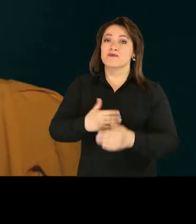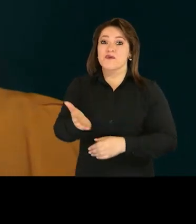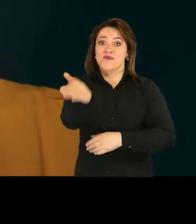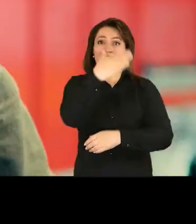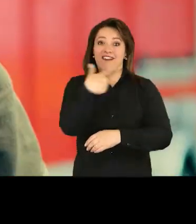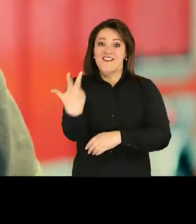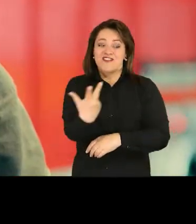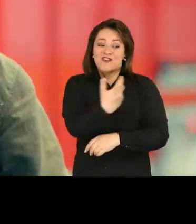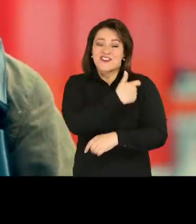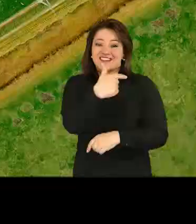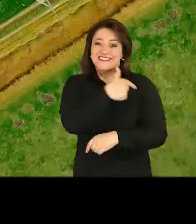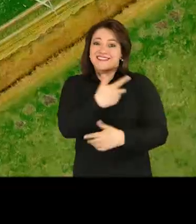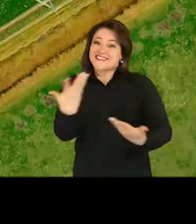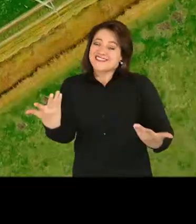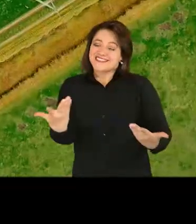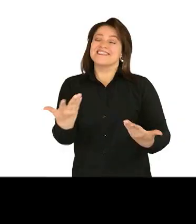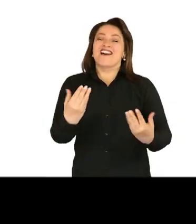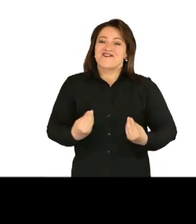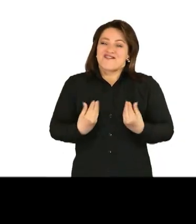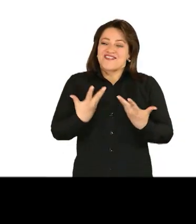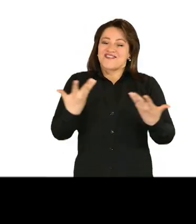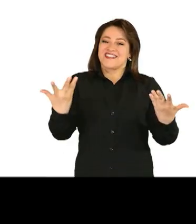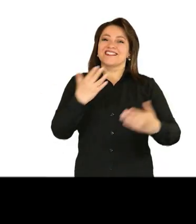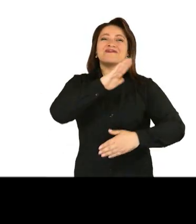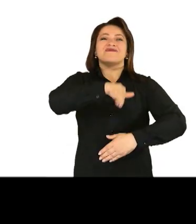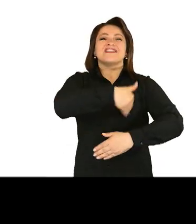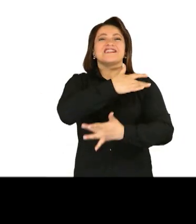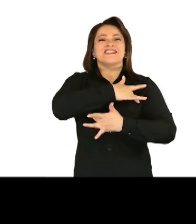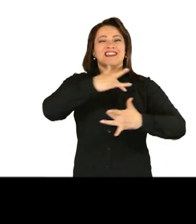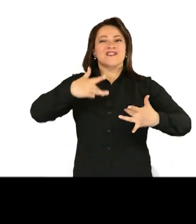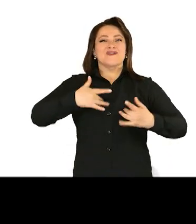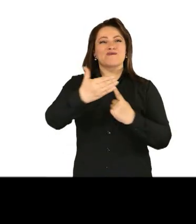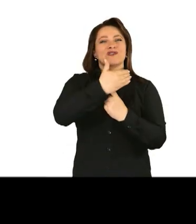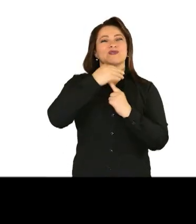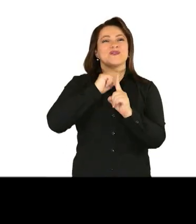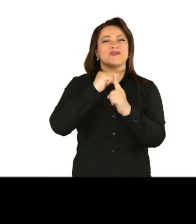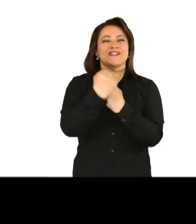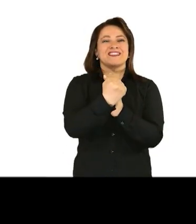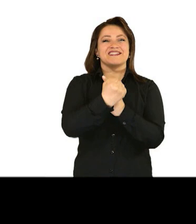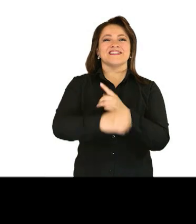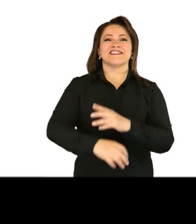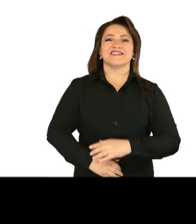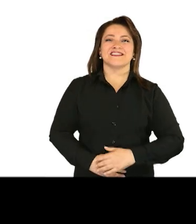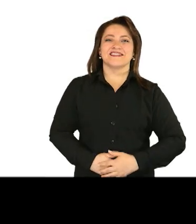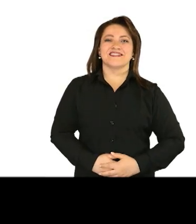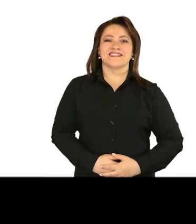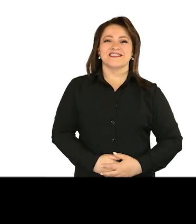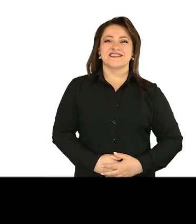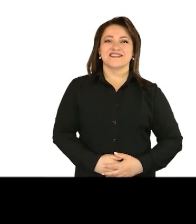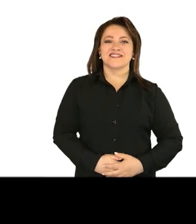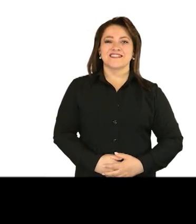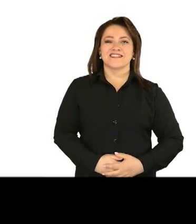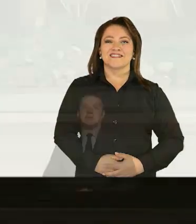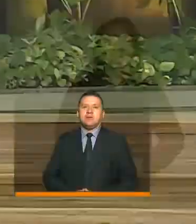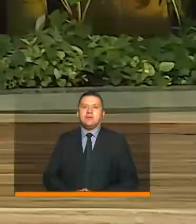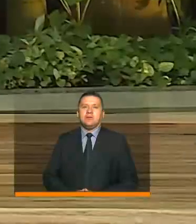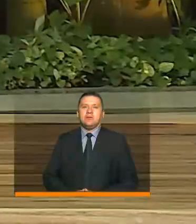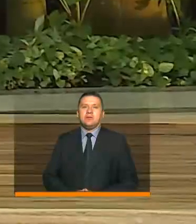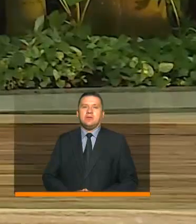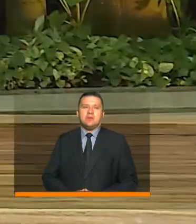y volvamos a vivir. Ministerio de Salud y Protección Social. Logo de la Comisión de Regulación de Comunicaciones.